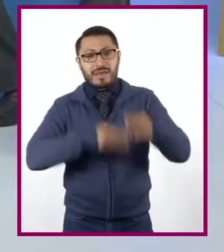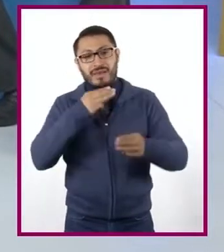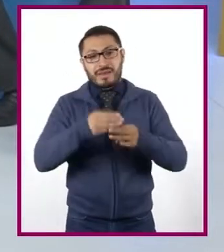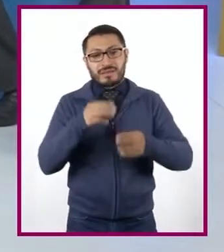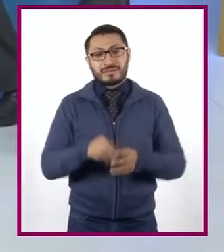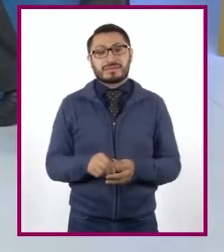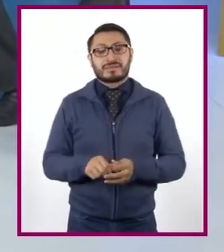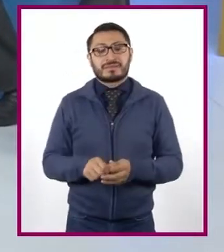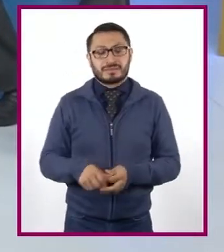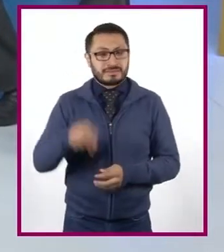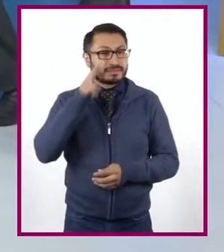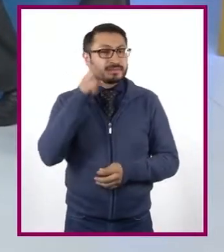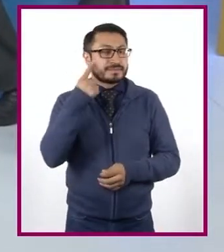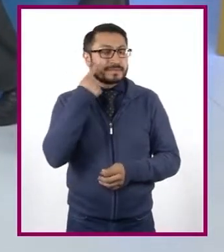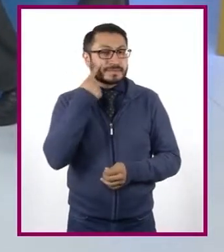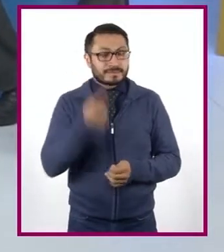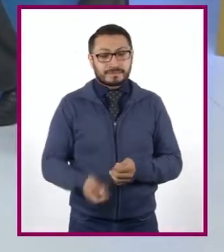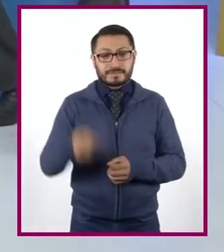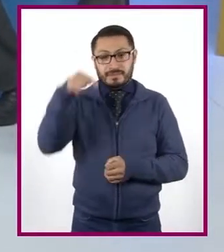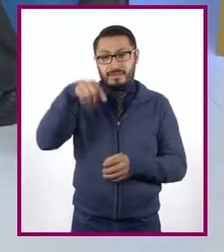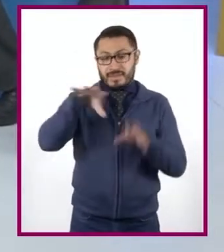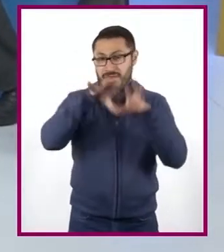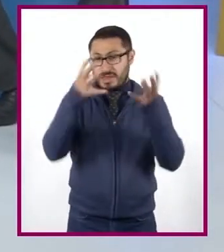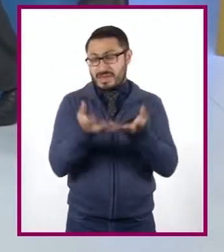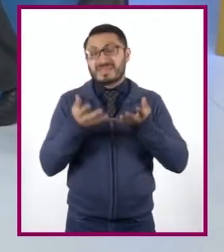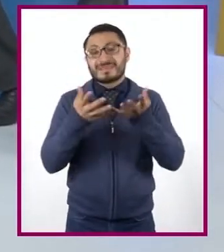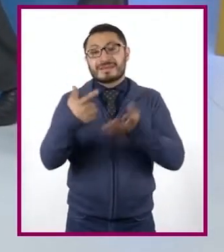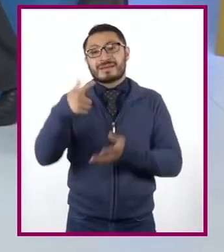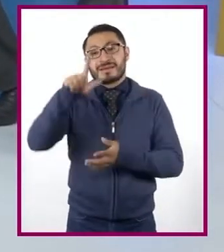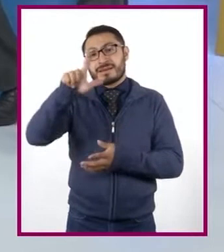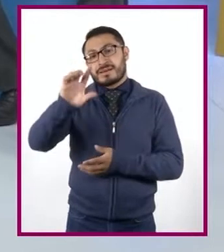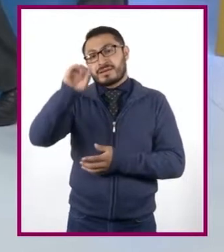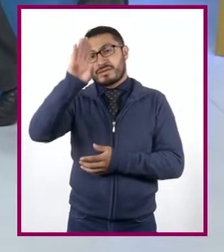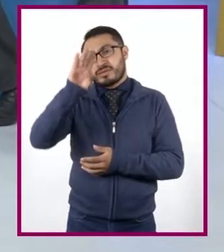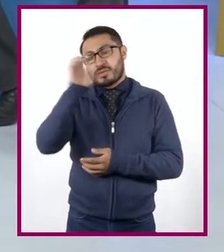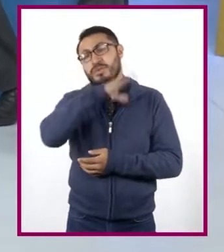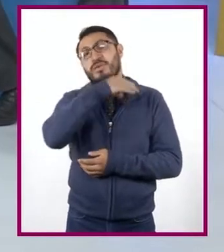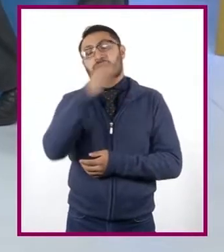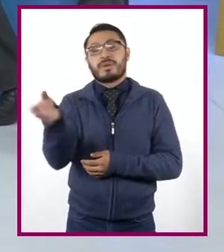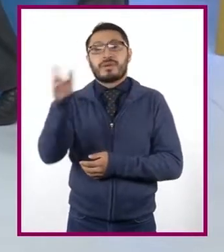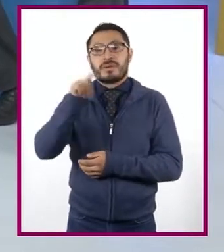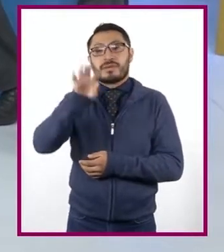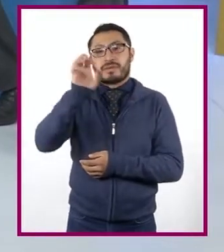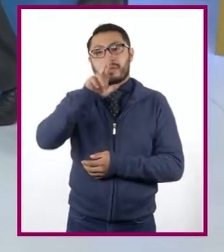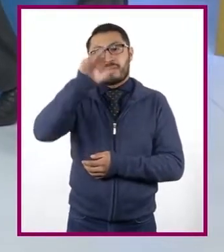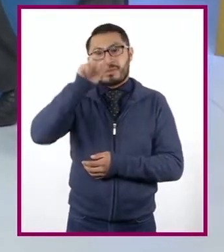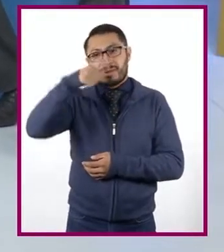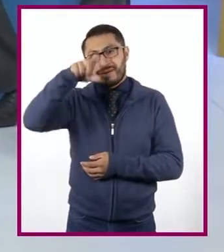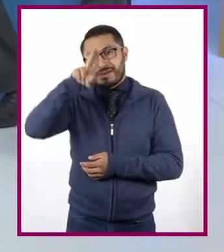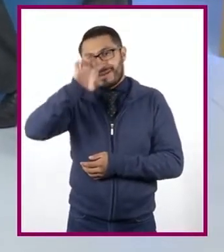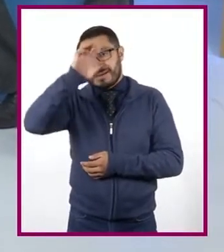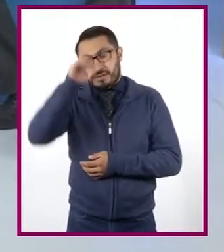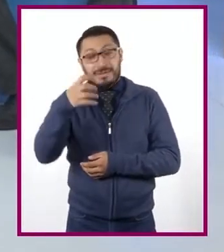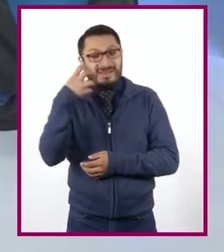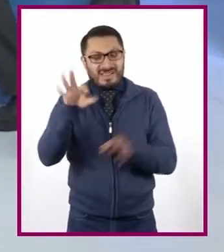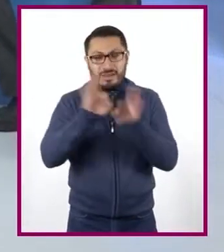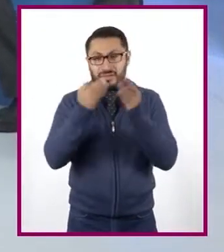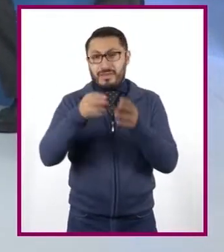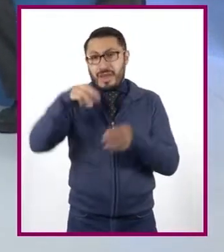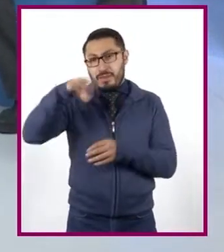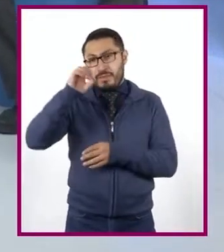Tierra. Mira, lo que tengo aquí en mis manos es un globo terráqueo. Y precisamente esto es un modelo, porque